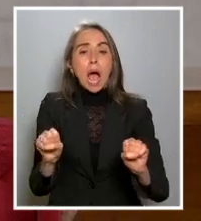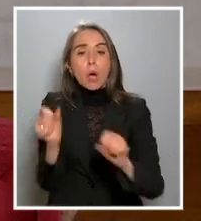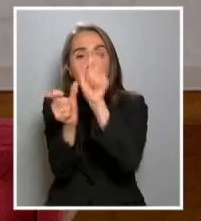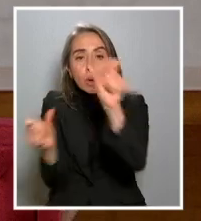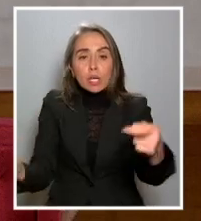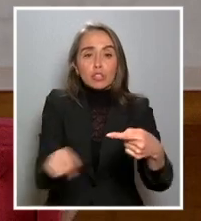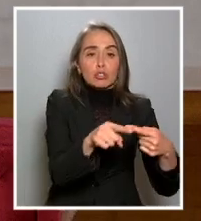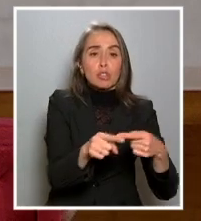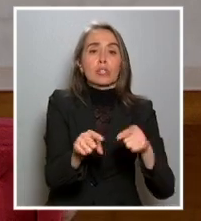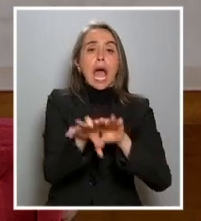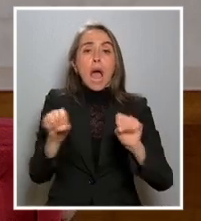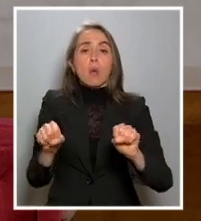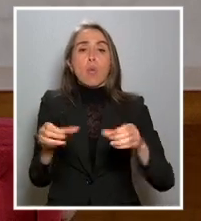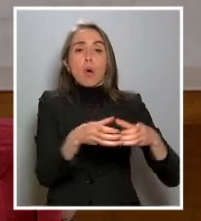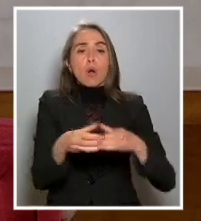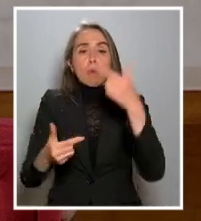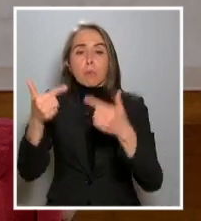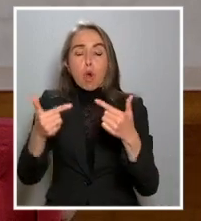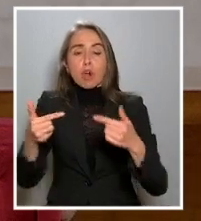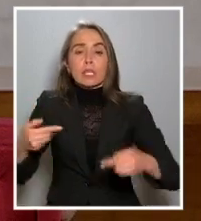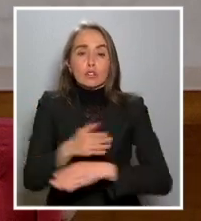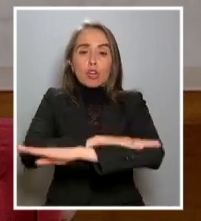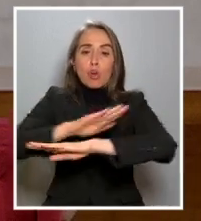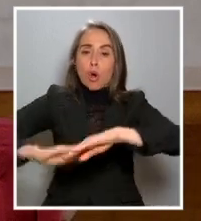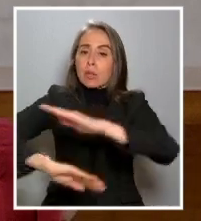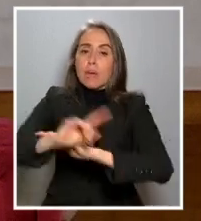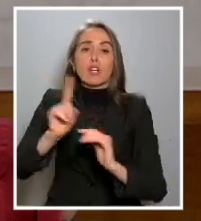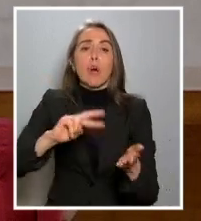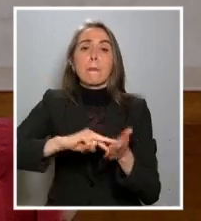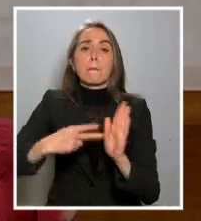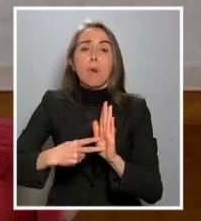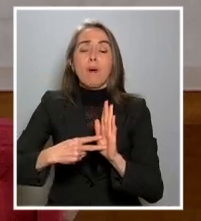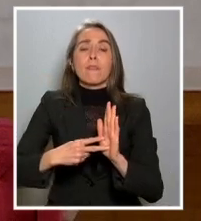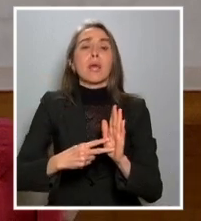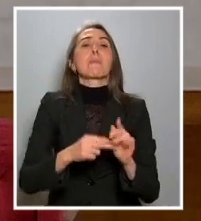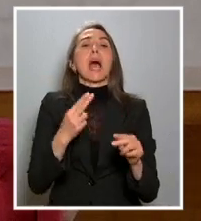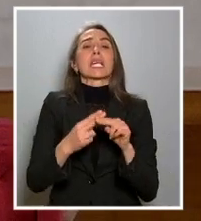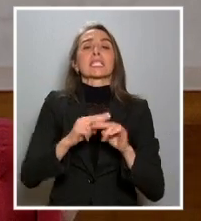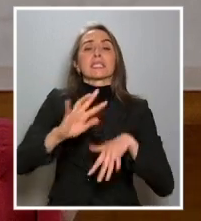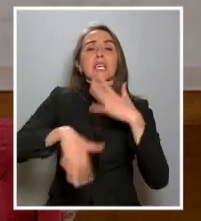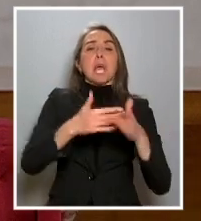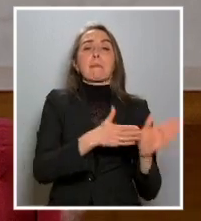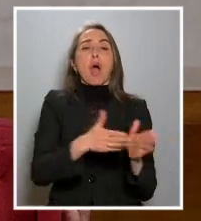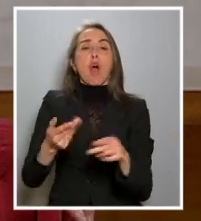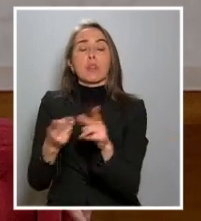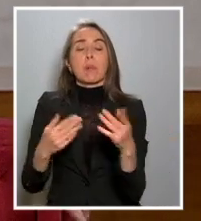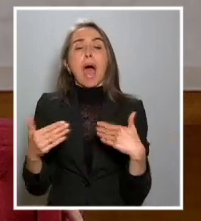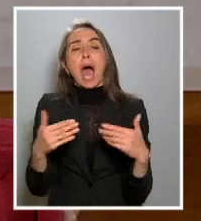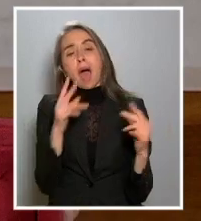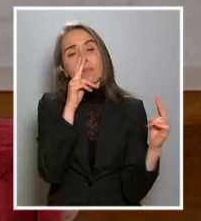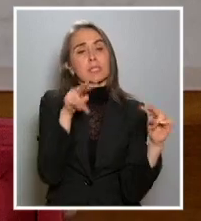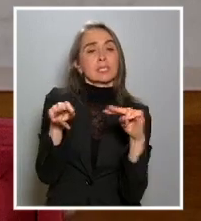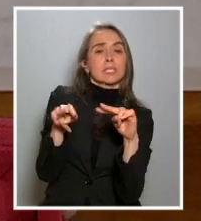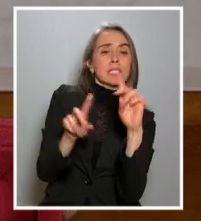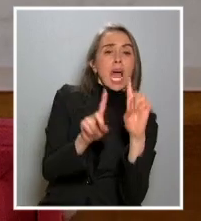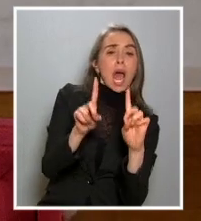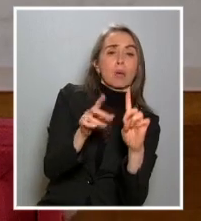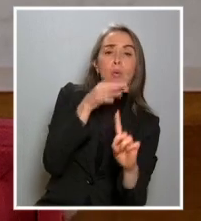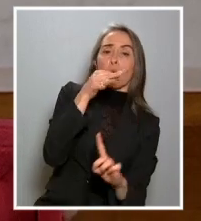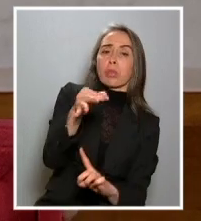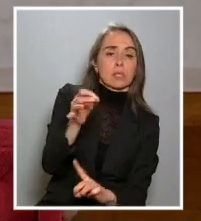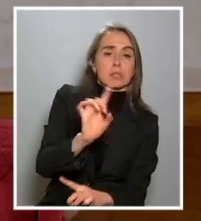y político transversal. Este no es principalmente un problema de orden público como a veces parecieran algunos